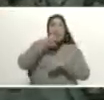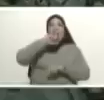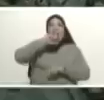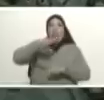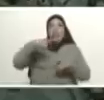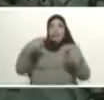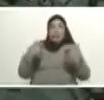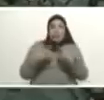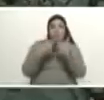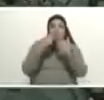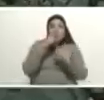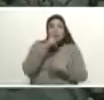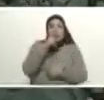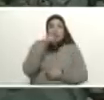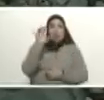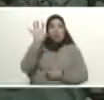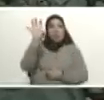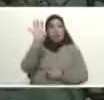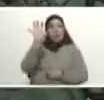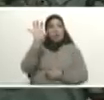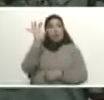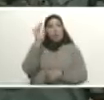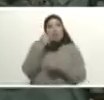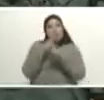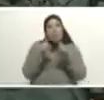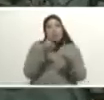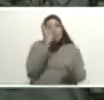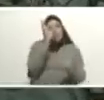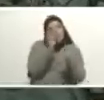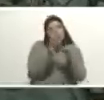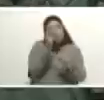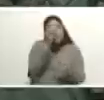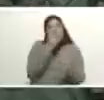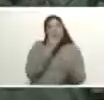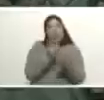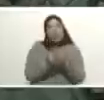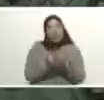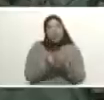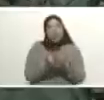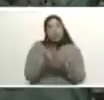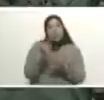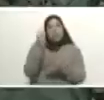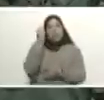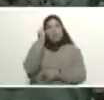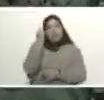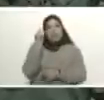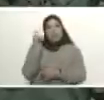patria. Pero afortunadamente, ustedes me habían regalado ese día